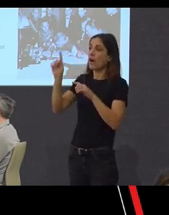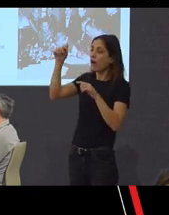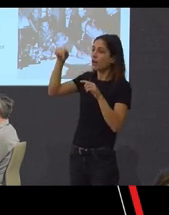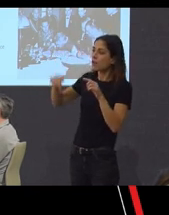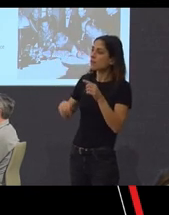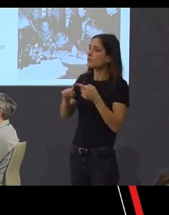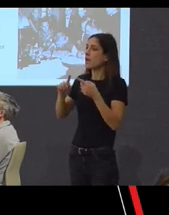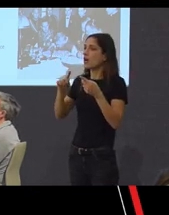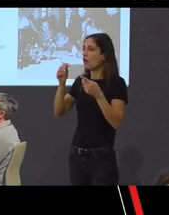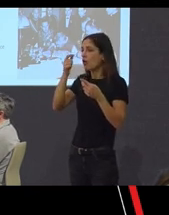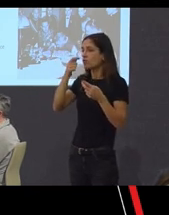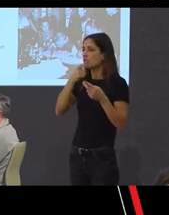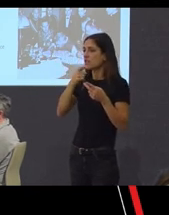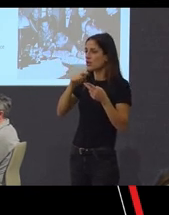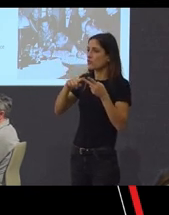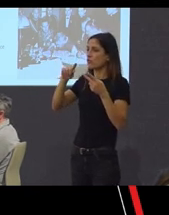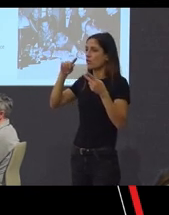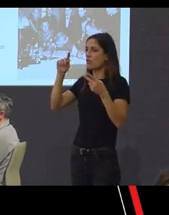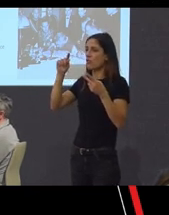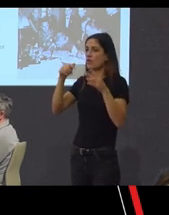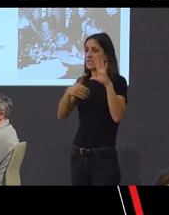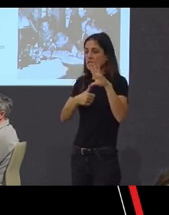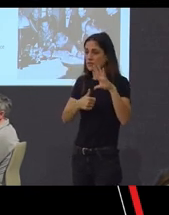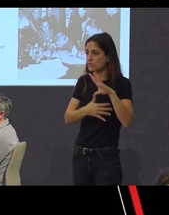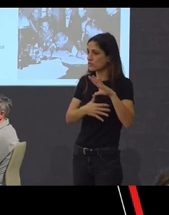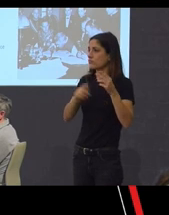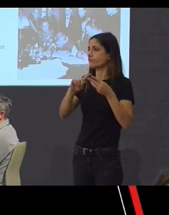hai católicos no Reino Unido e nos Estados Unidos.